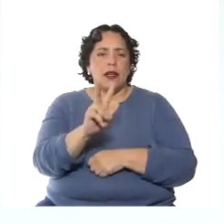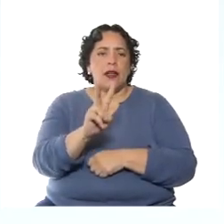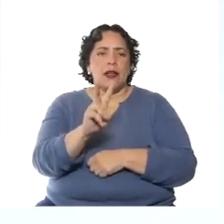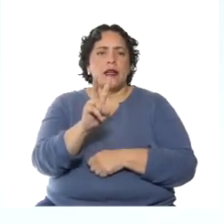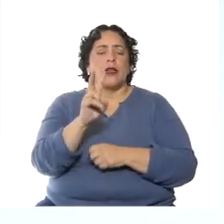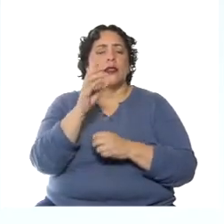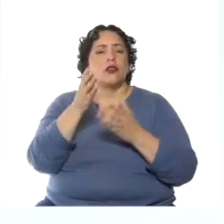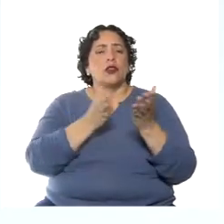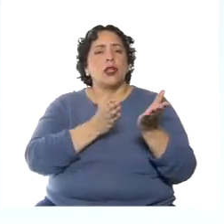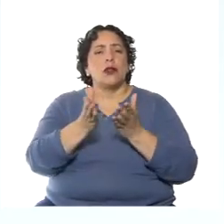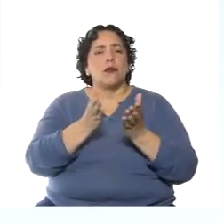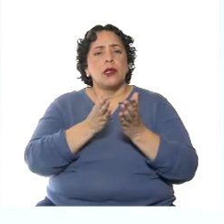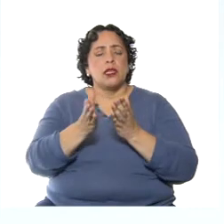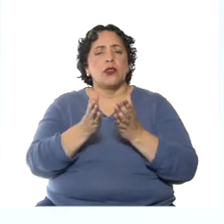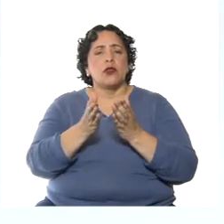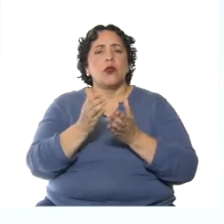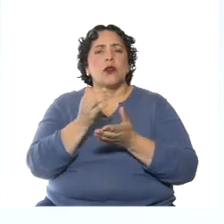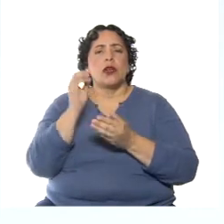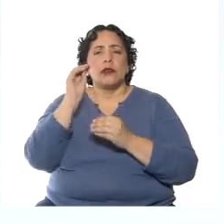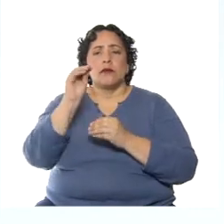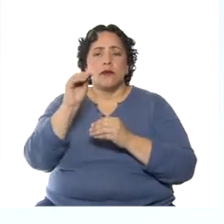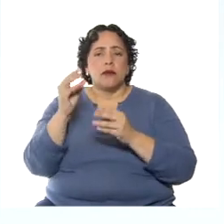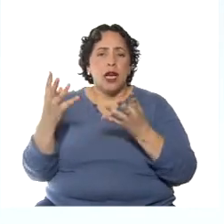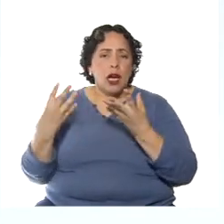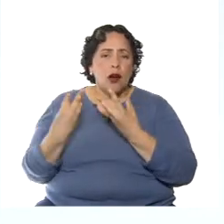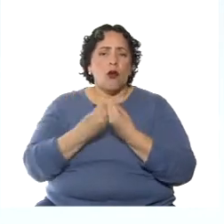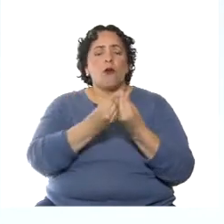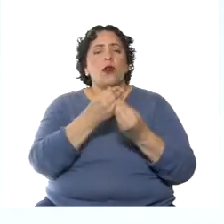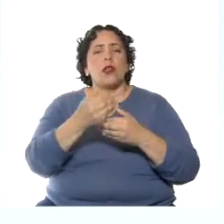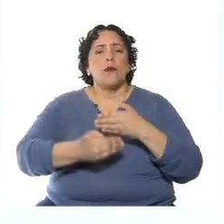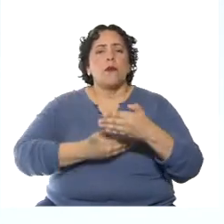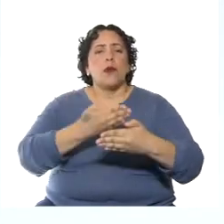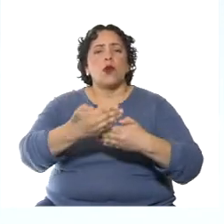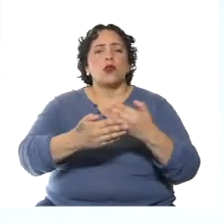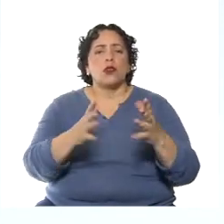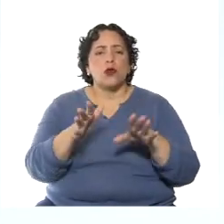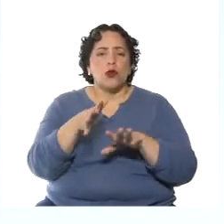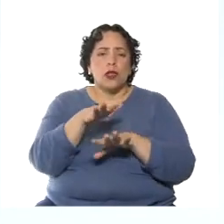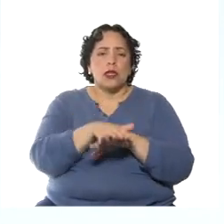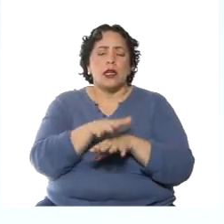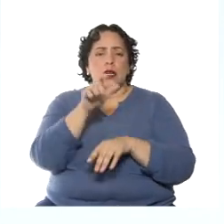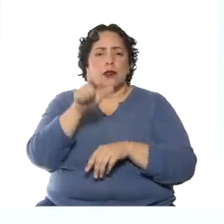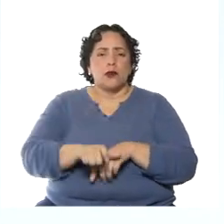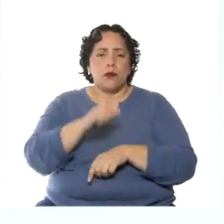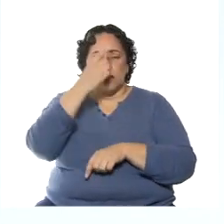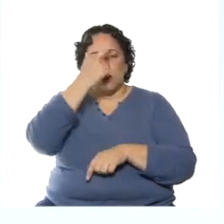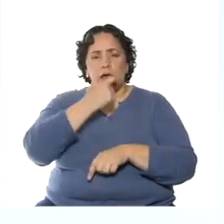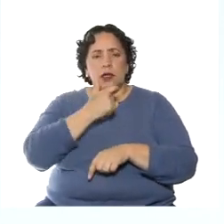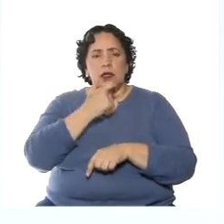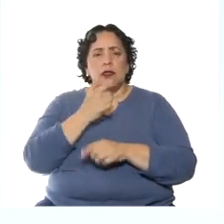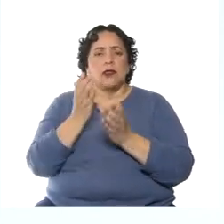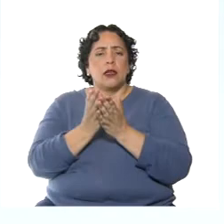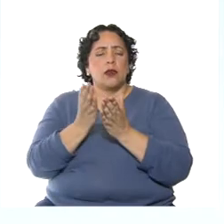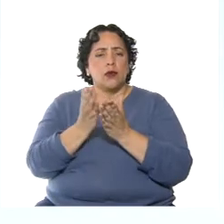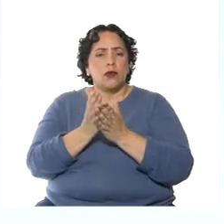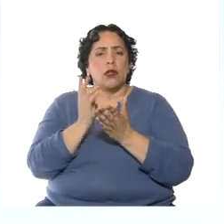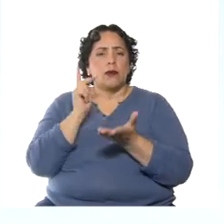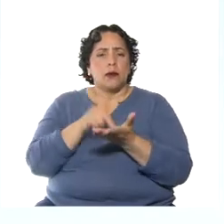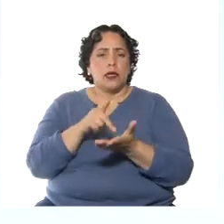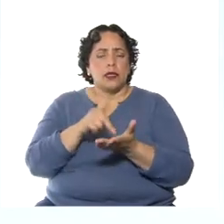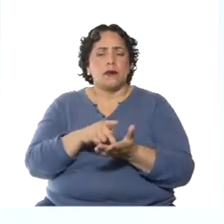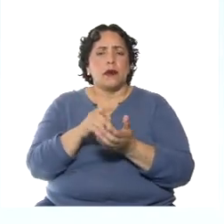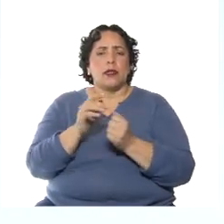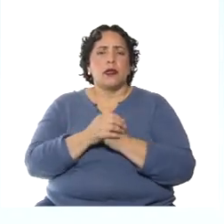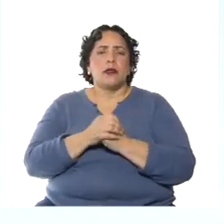ese servicio de la modalidad que está llamado a acompañar todos los procesos de integración de estas personas y de estos estudiantes y